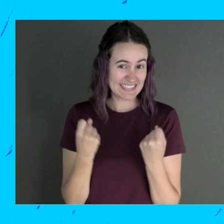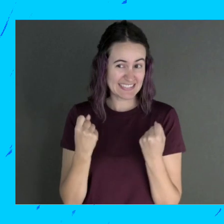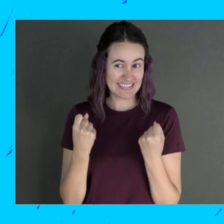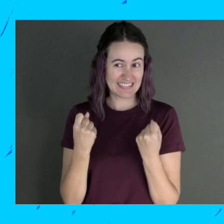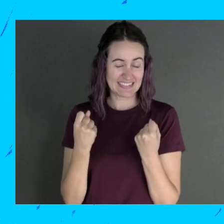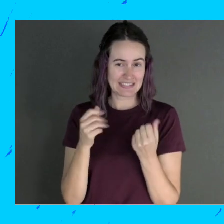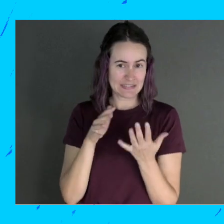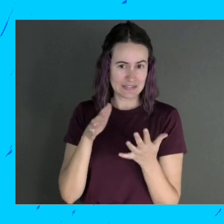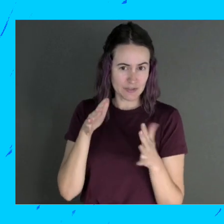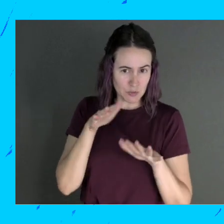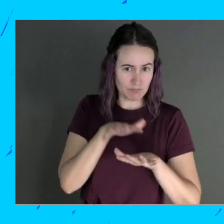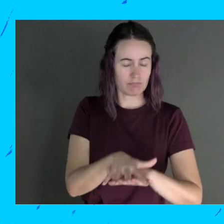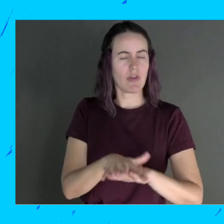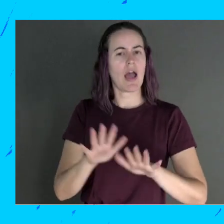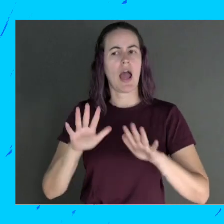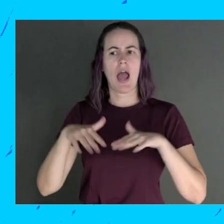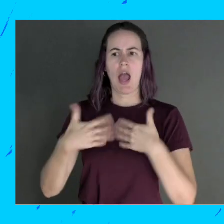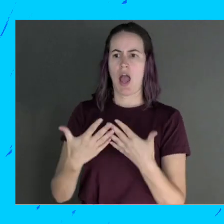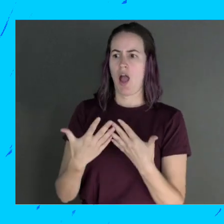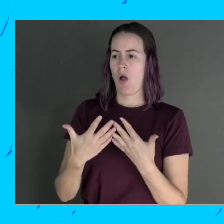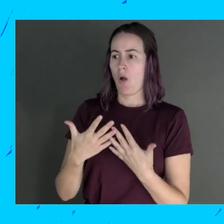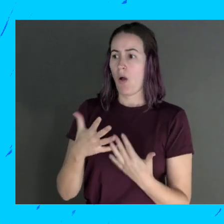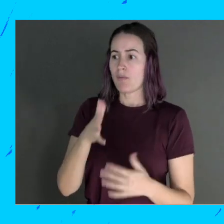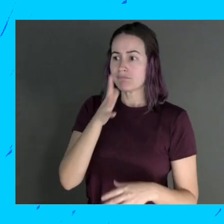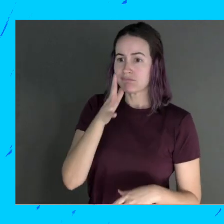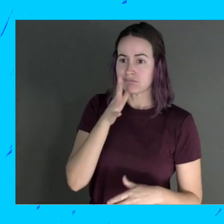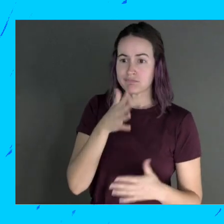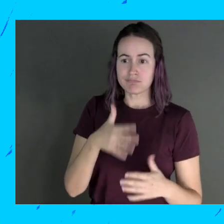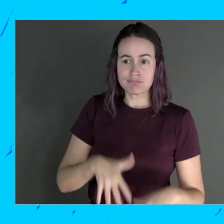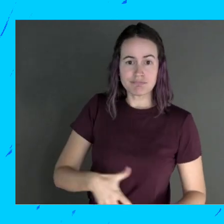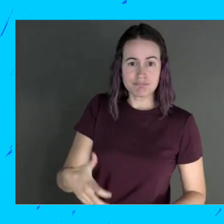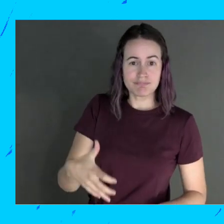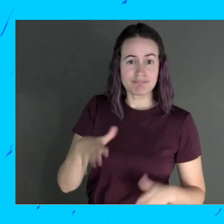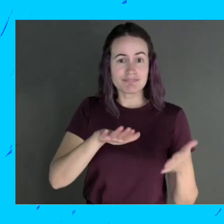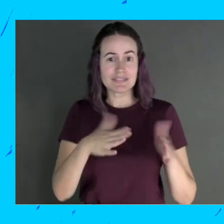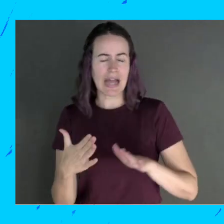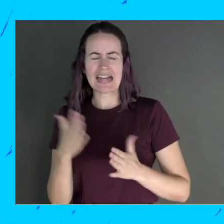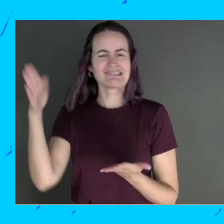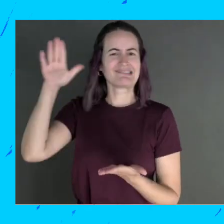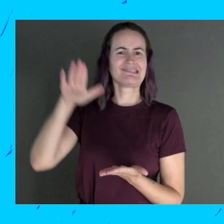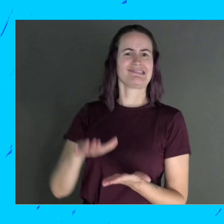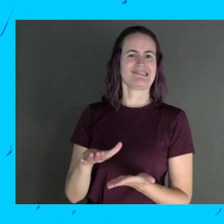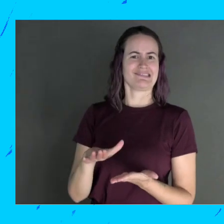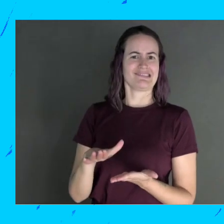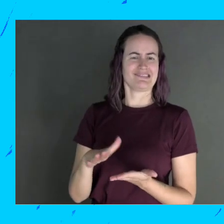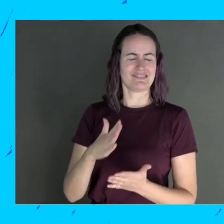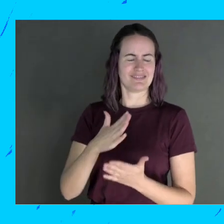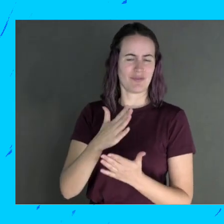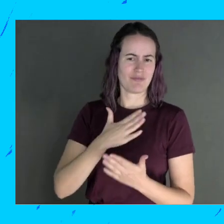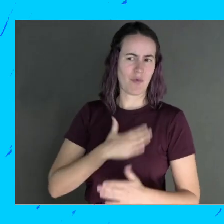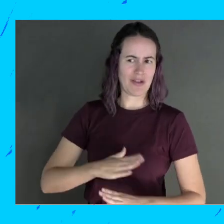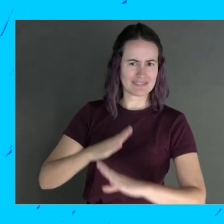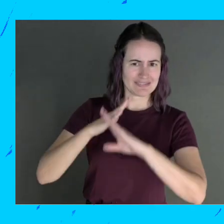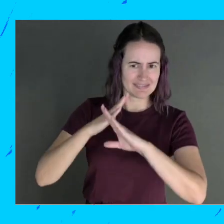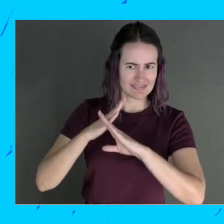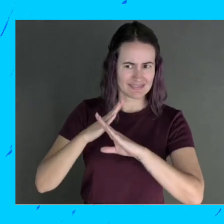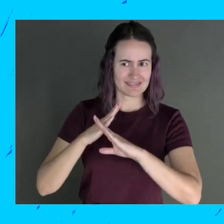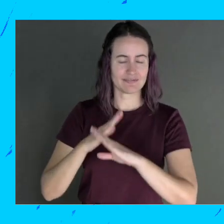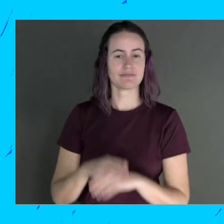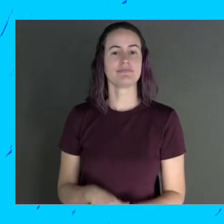integradas, principalmente para prevenir la mortalidad materna.